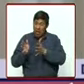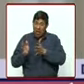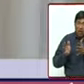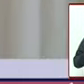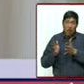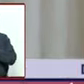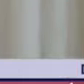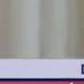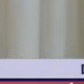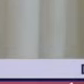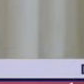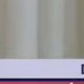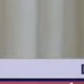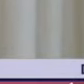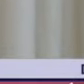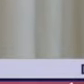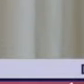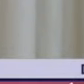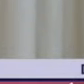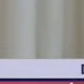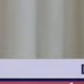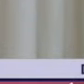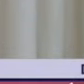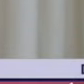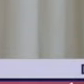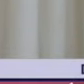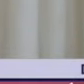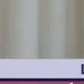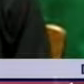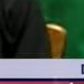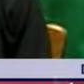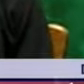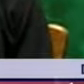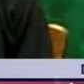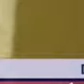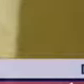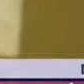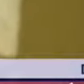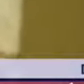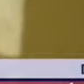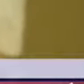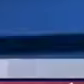y menos justicia para otros.